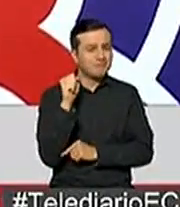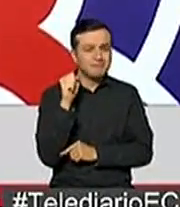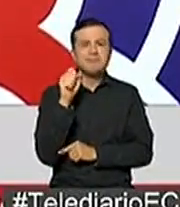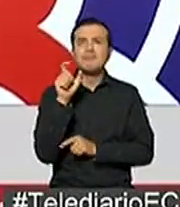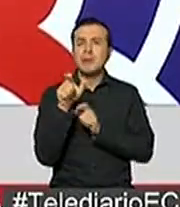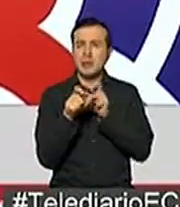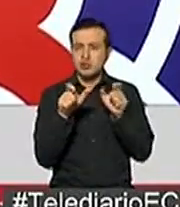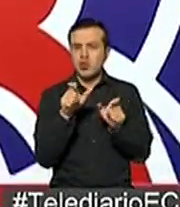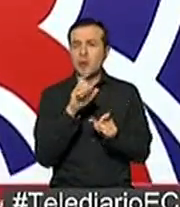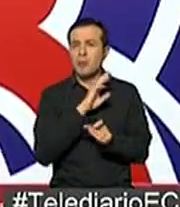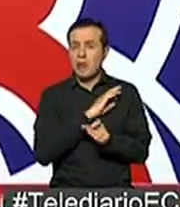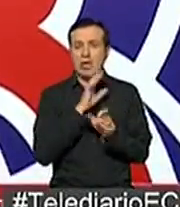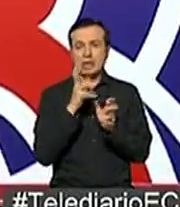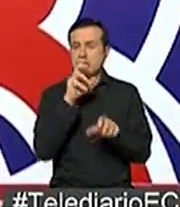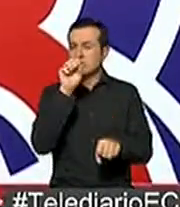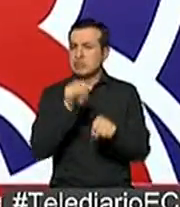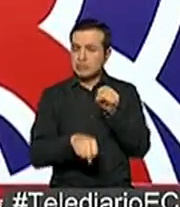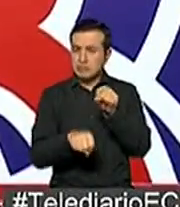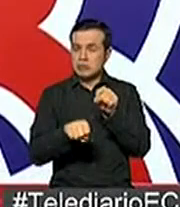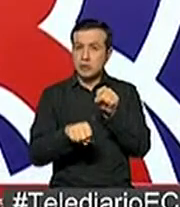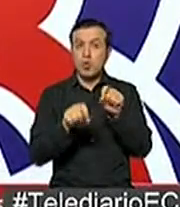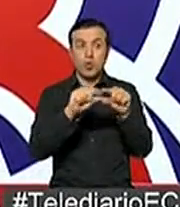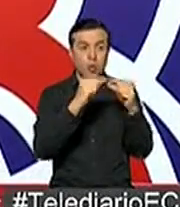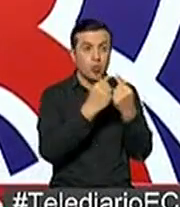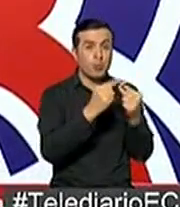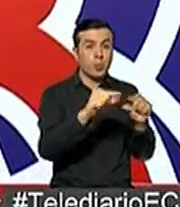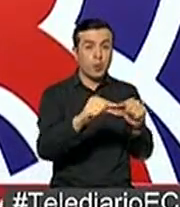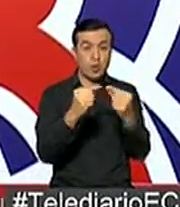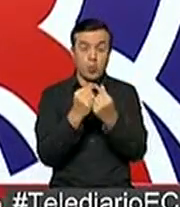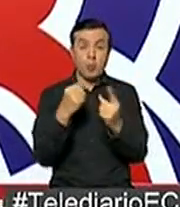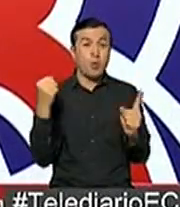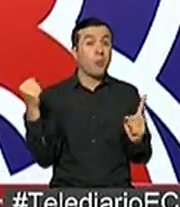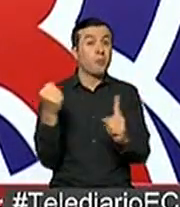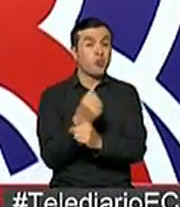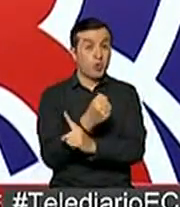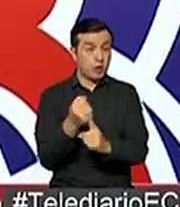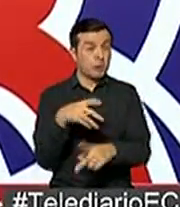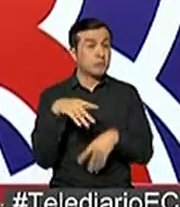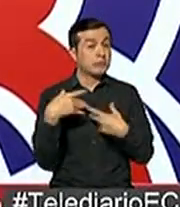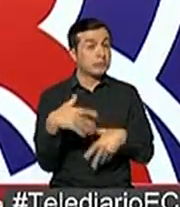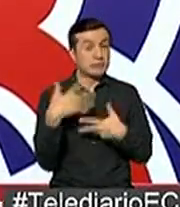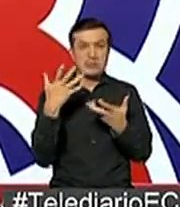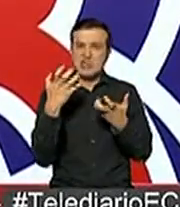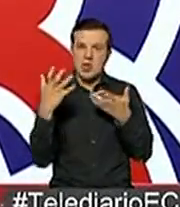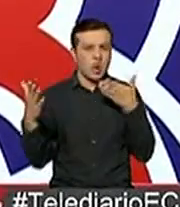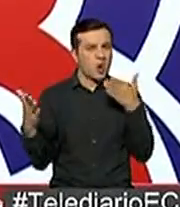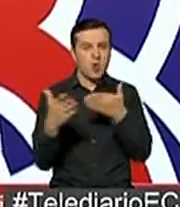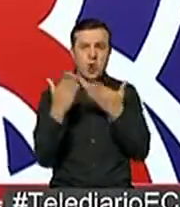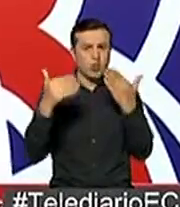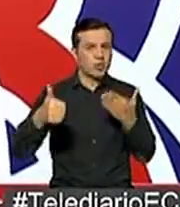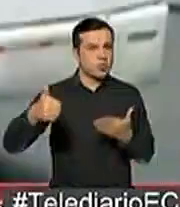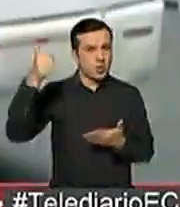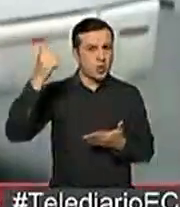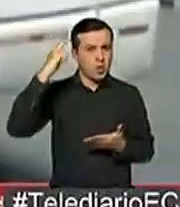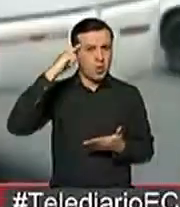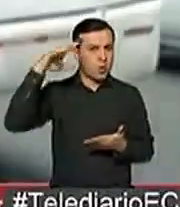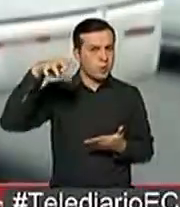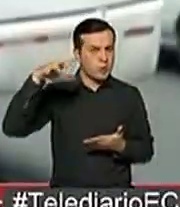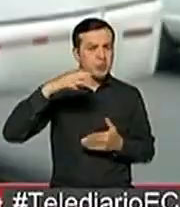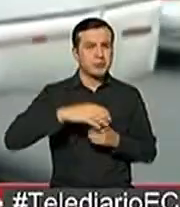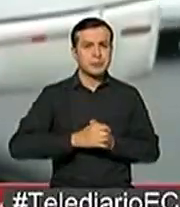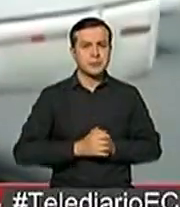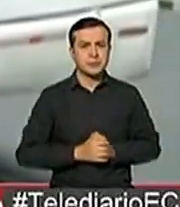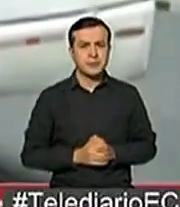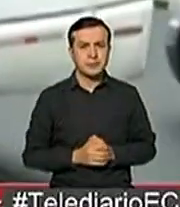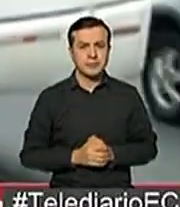esto que está pasando en el país que son organizaciones violentas que están desafiando la autoridad del estado varios ido en